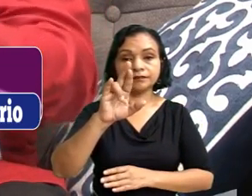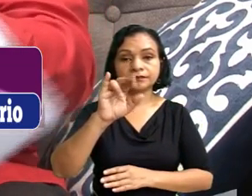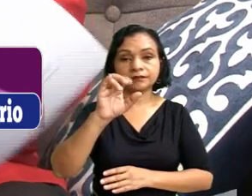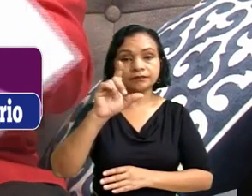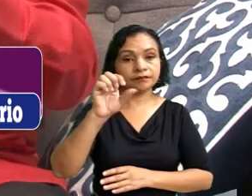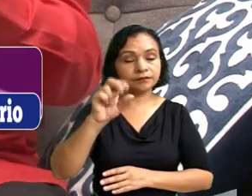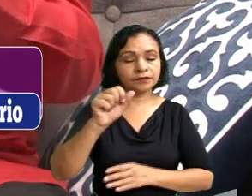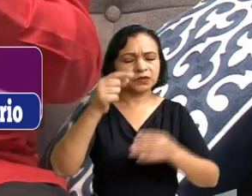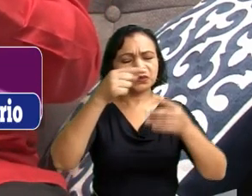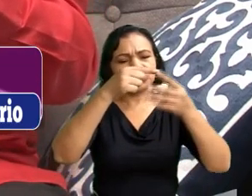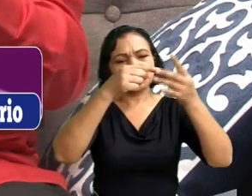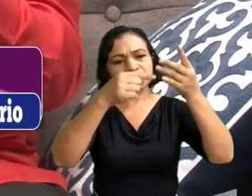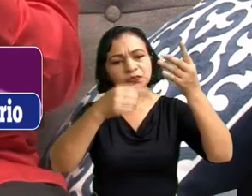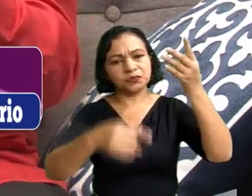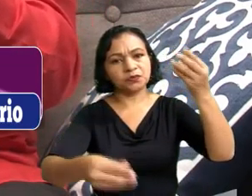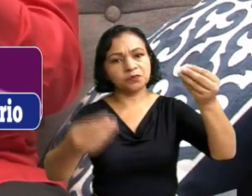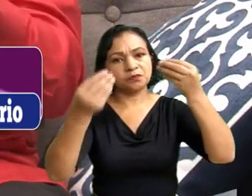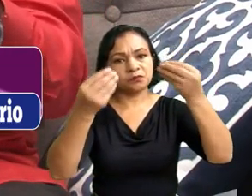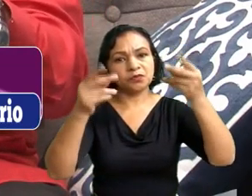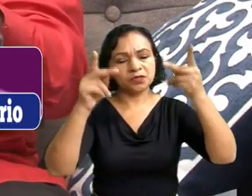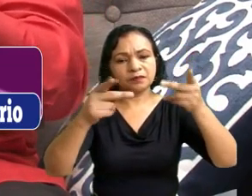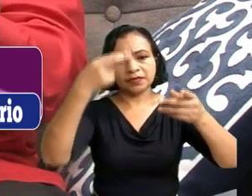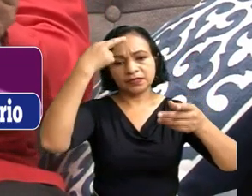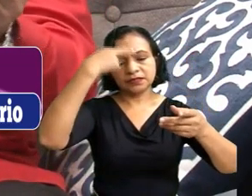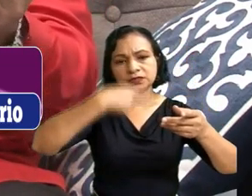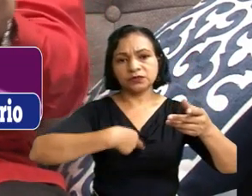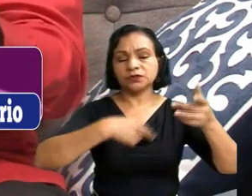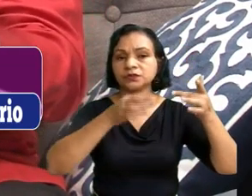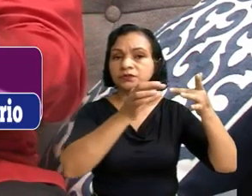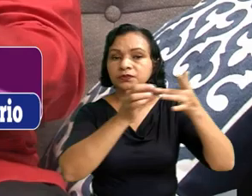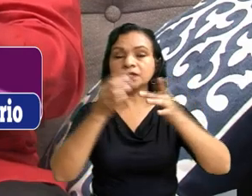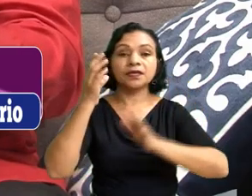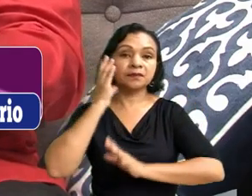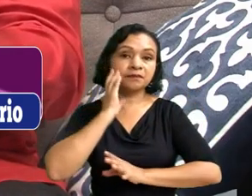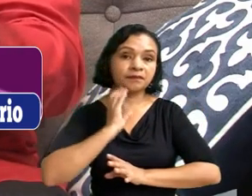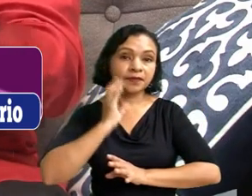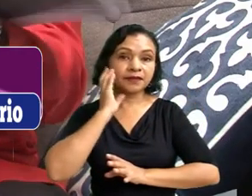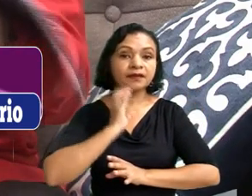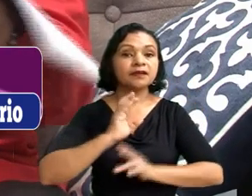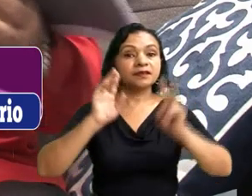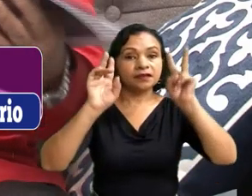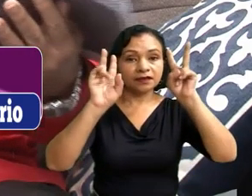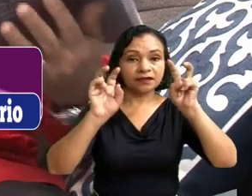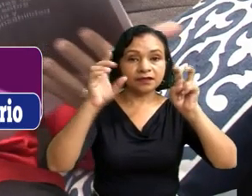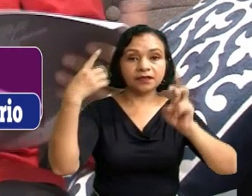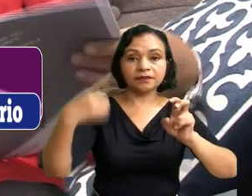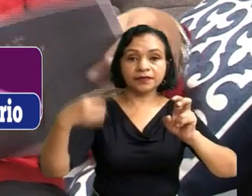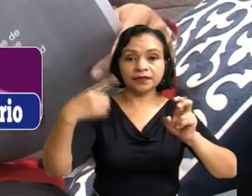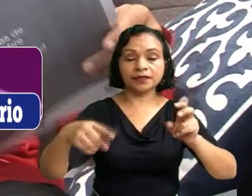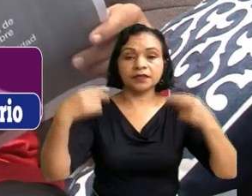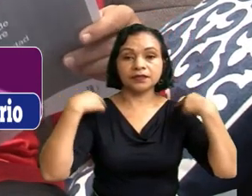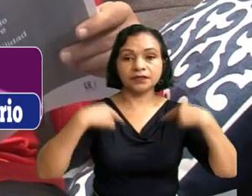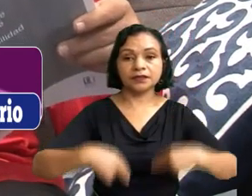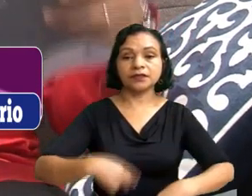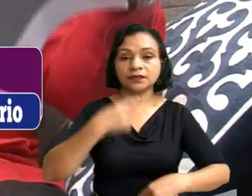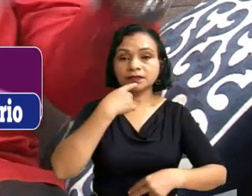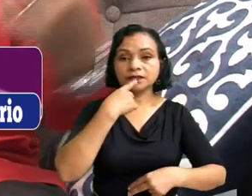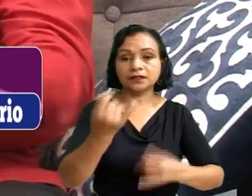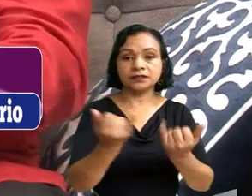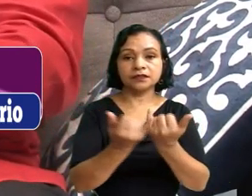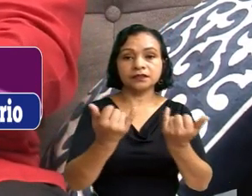una serie de gente que el de expert en la materia que nos dicen en las